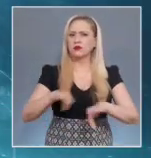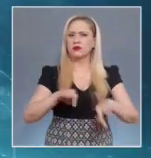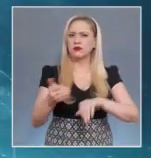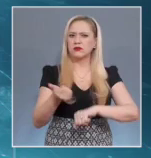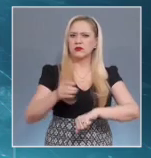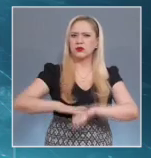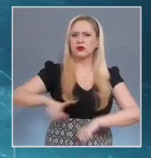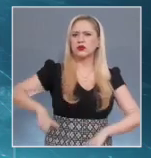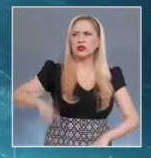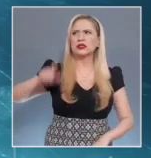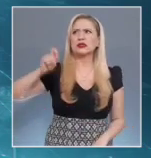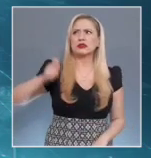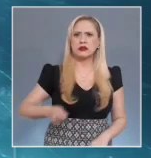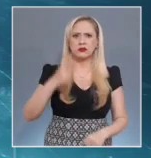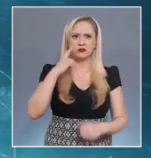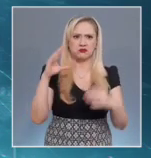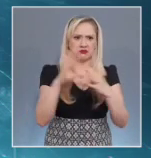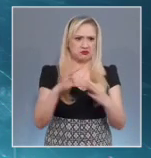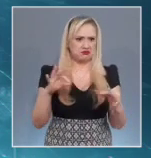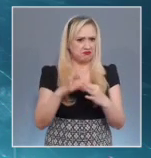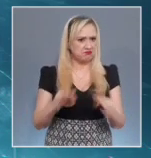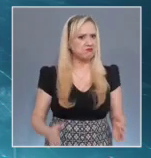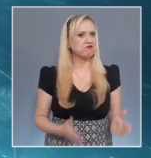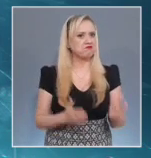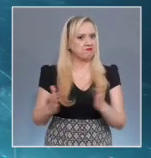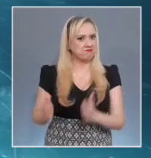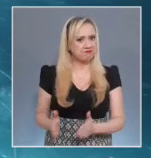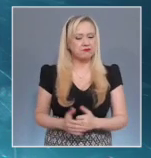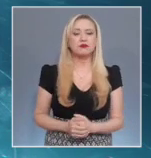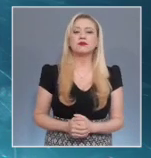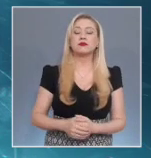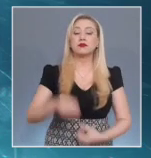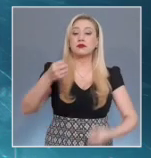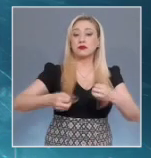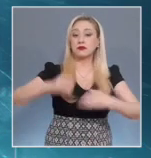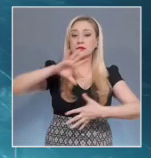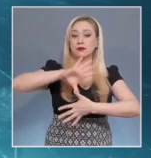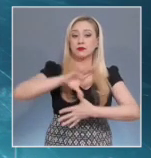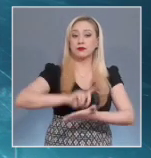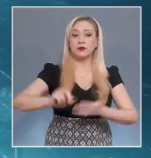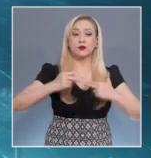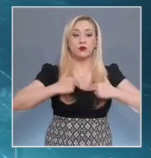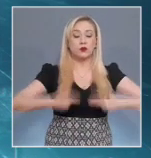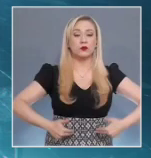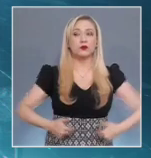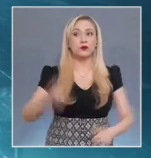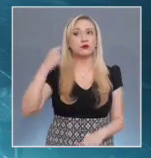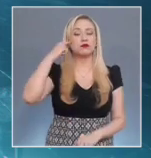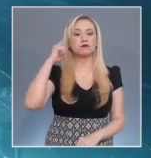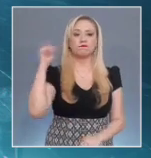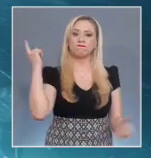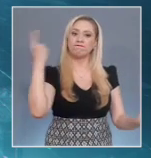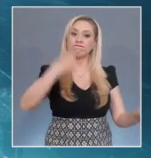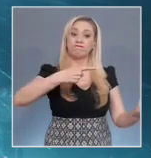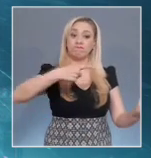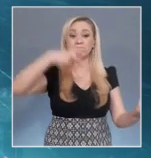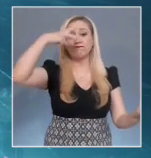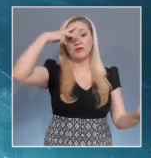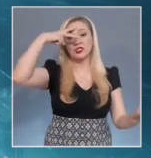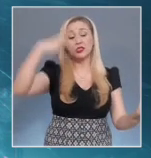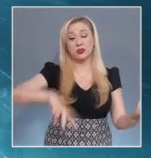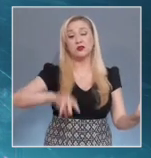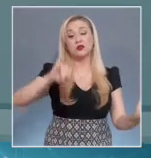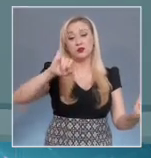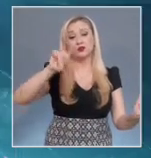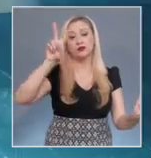La Corte Interamericana de Derechos Humanos analiza fincar responsabilidad al Estado mexicano por desaparición